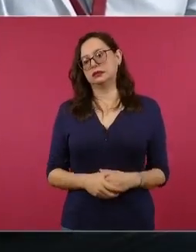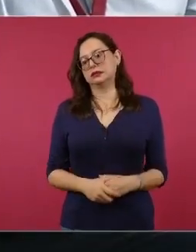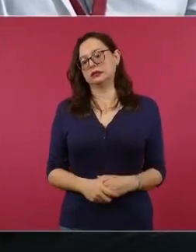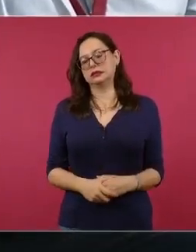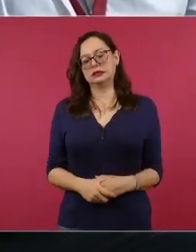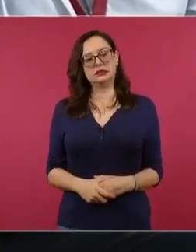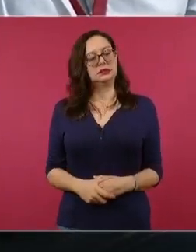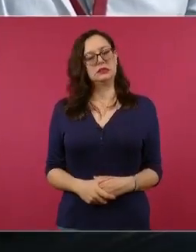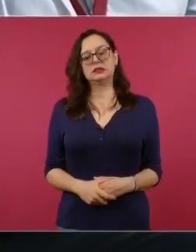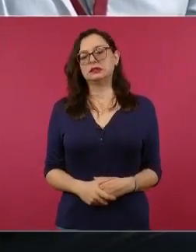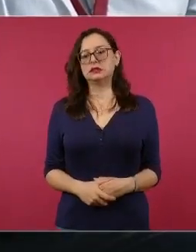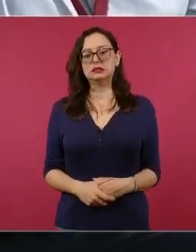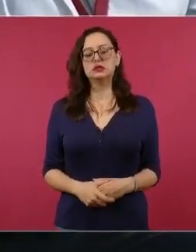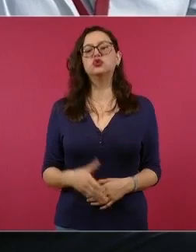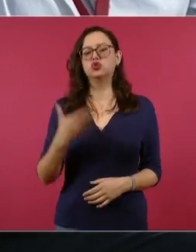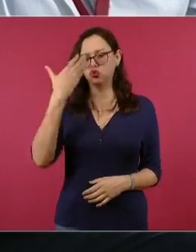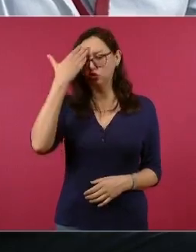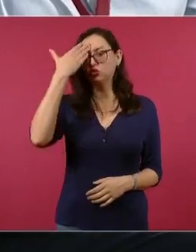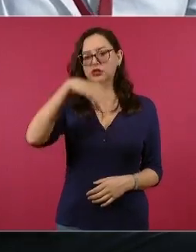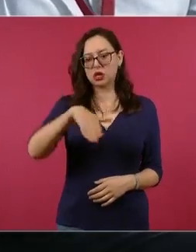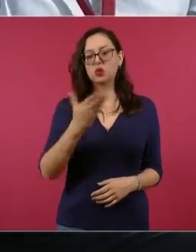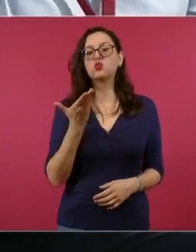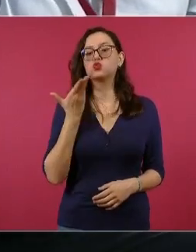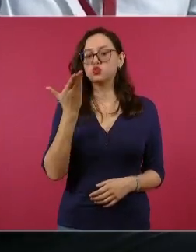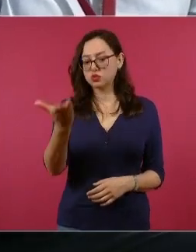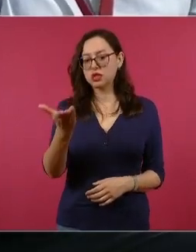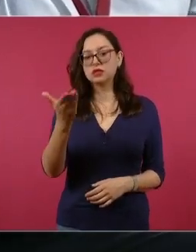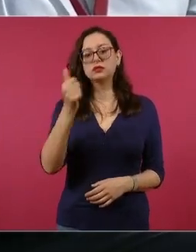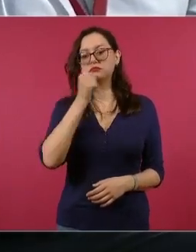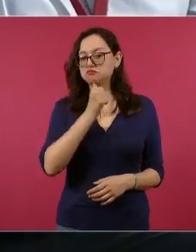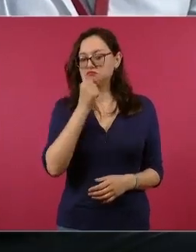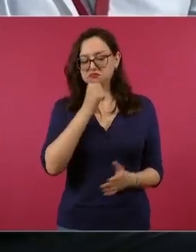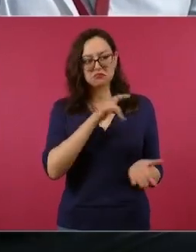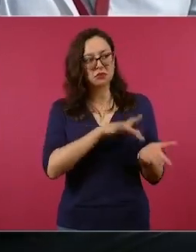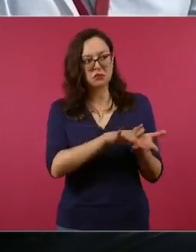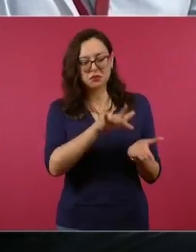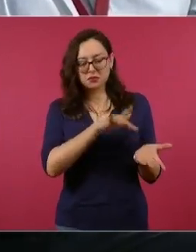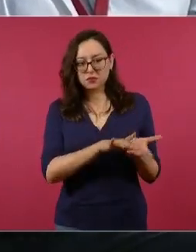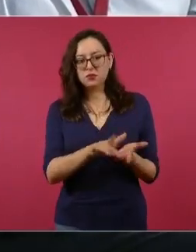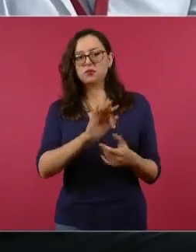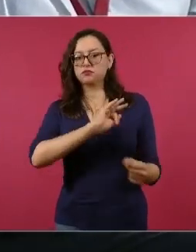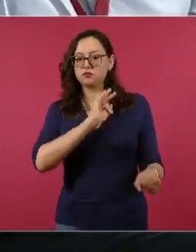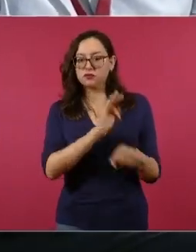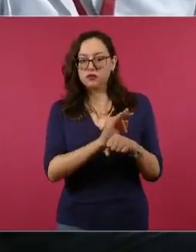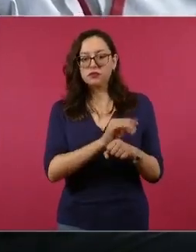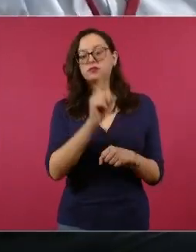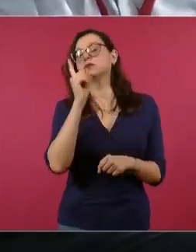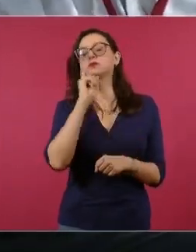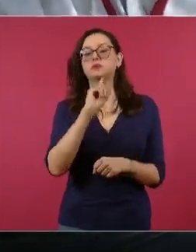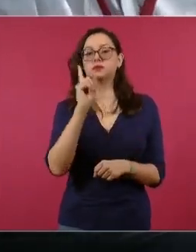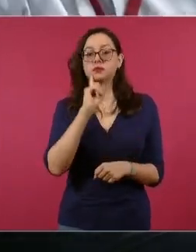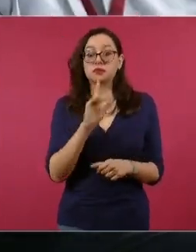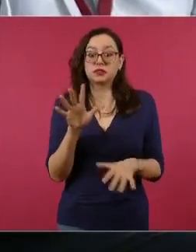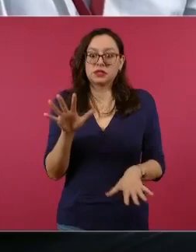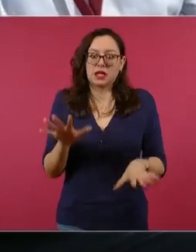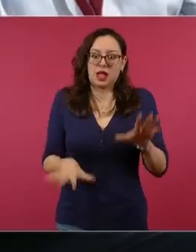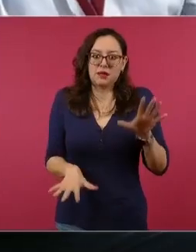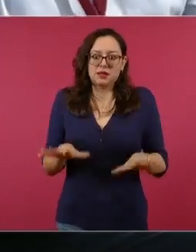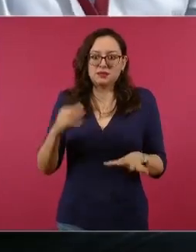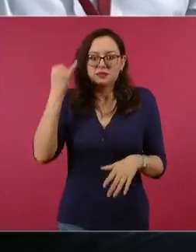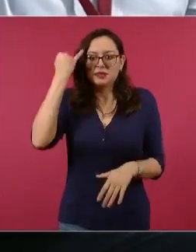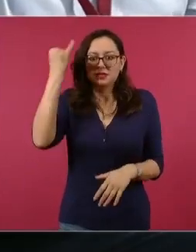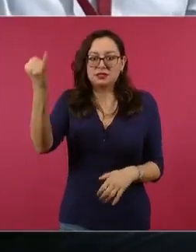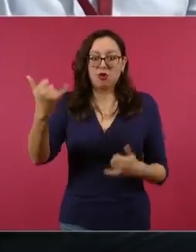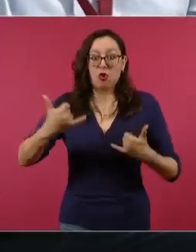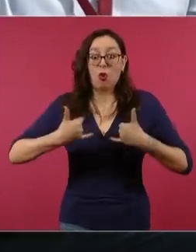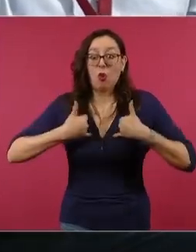ha puesto mucho hincapié y mucho apoyo a las mujeres. Y si para uno a veces es complicado asistir a las